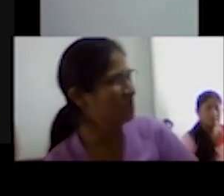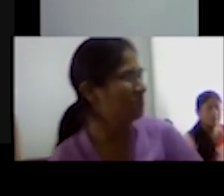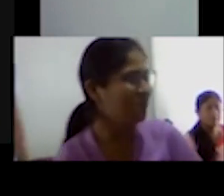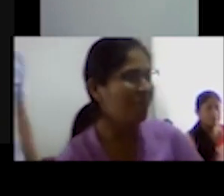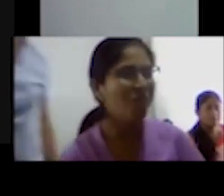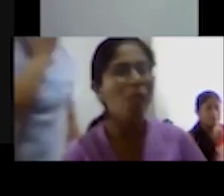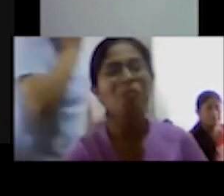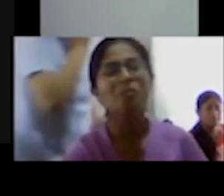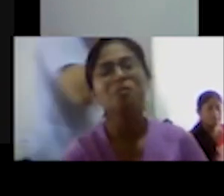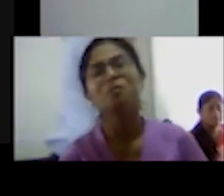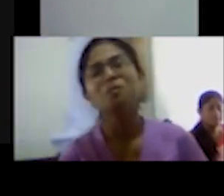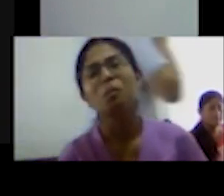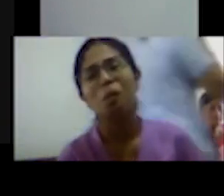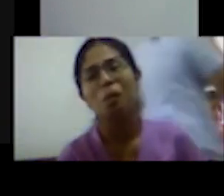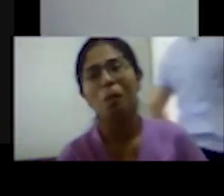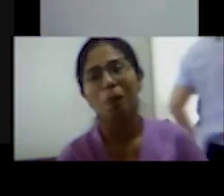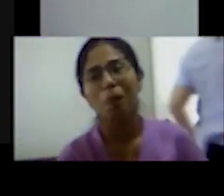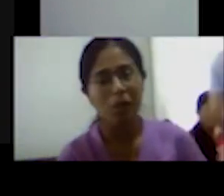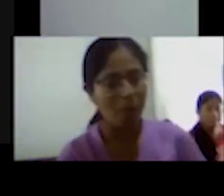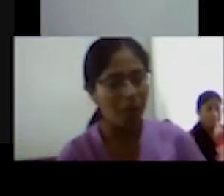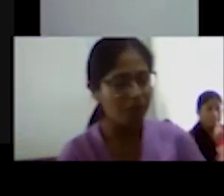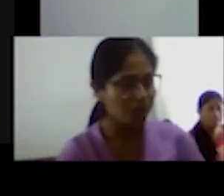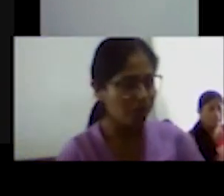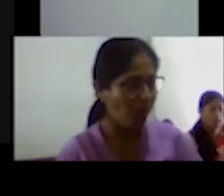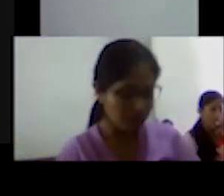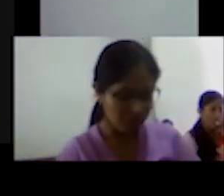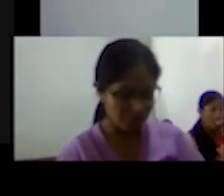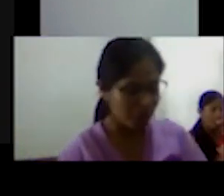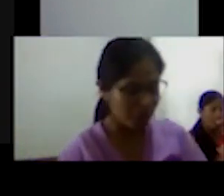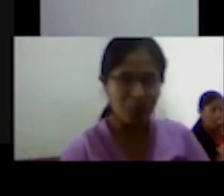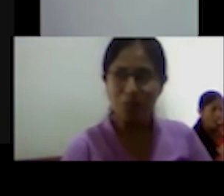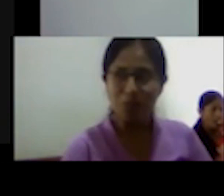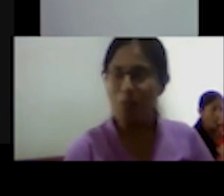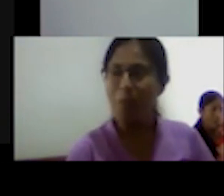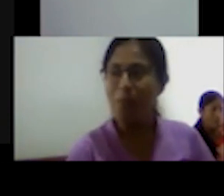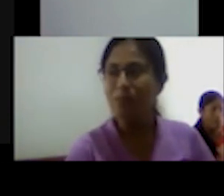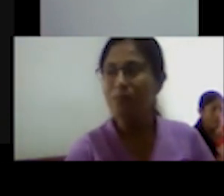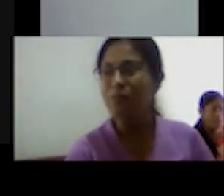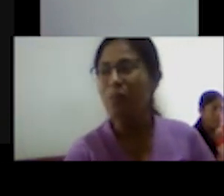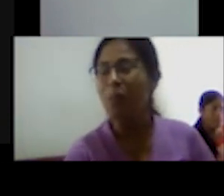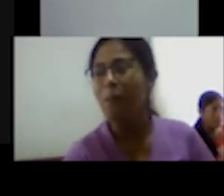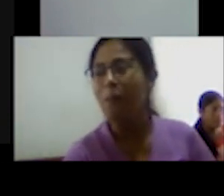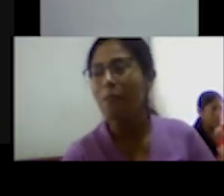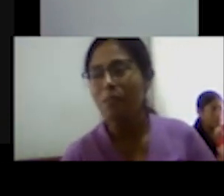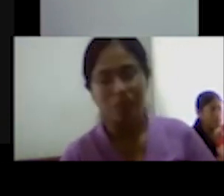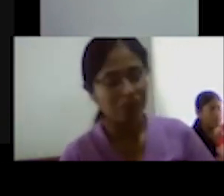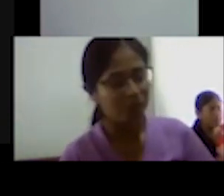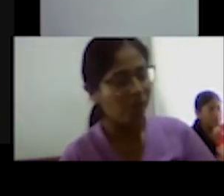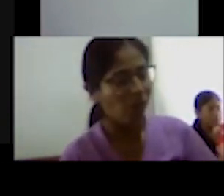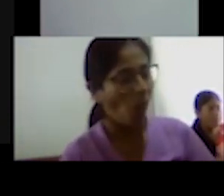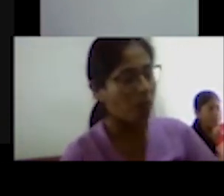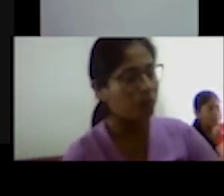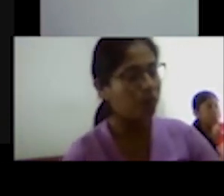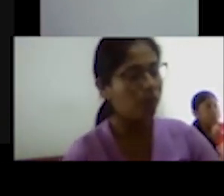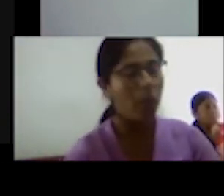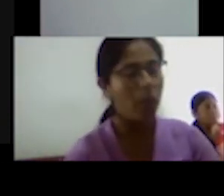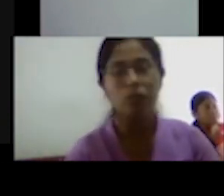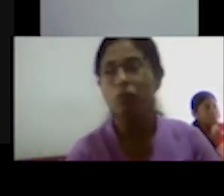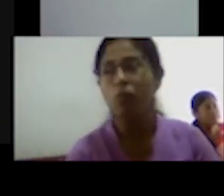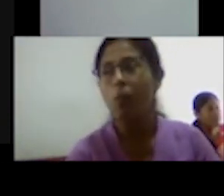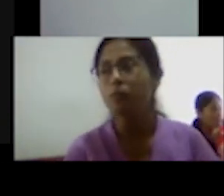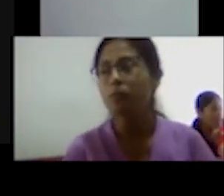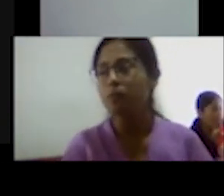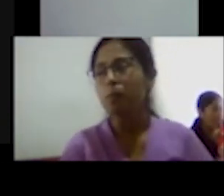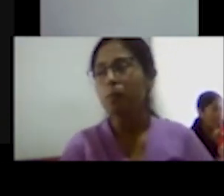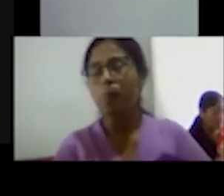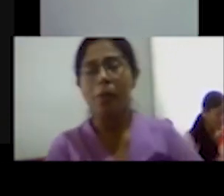entre 60 y 80 grados por 45 segundos o más hasta ver reproducir los síntomas de pérdida